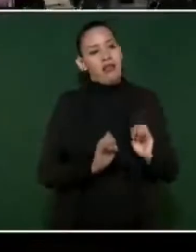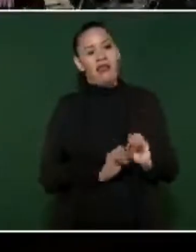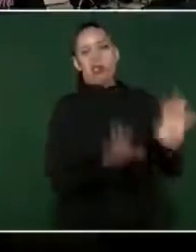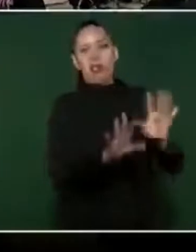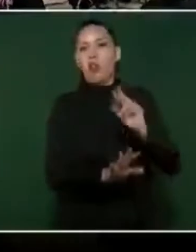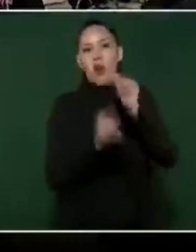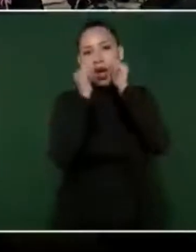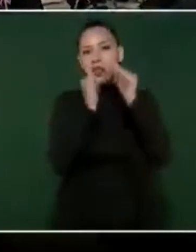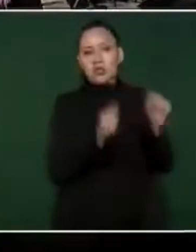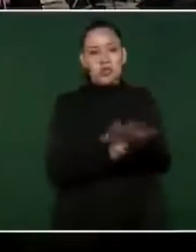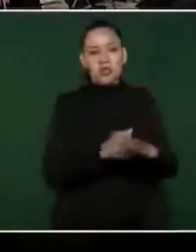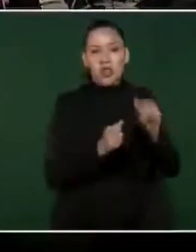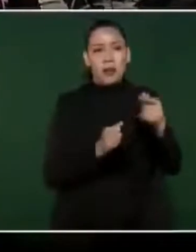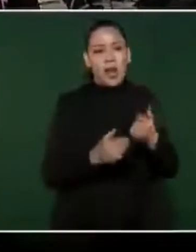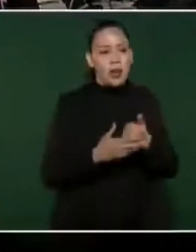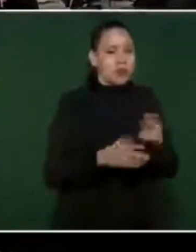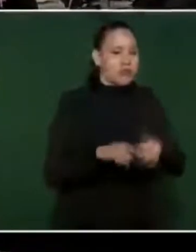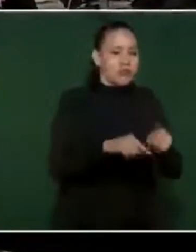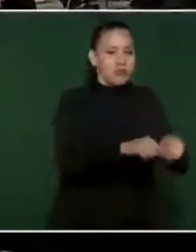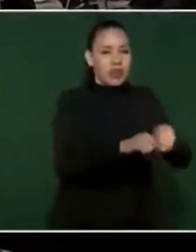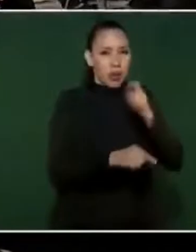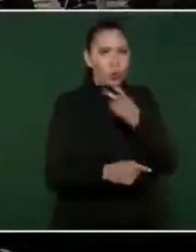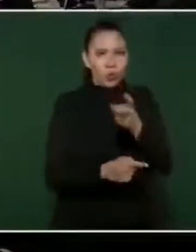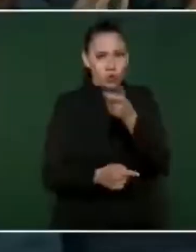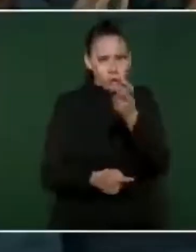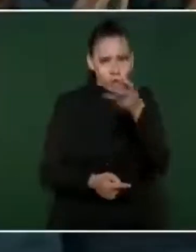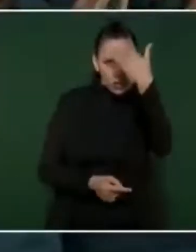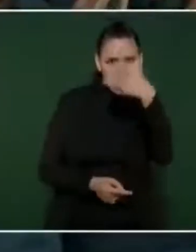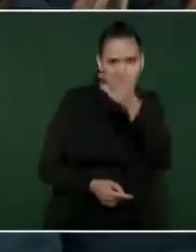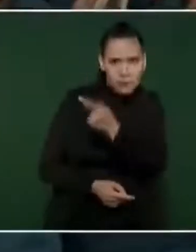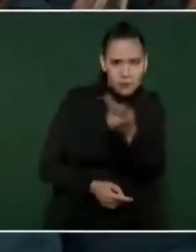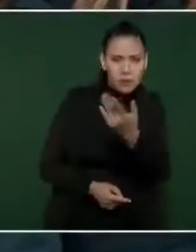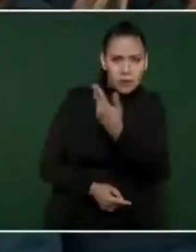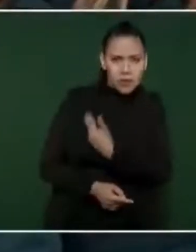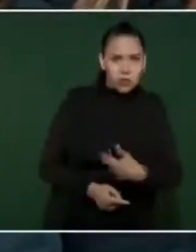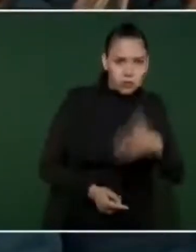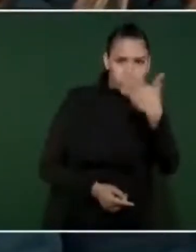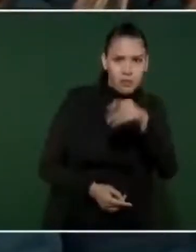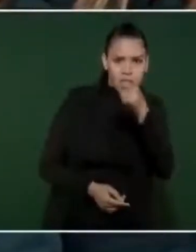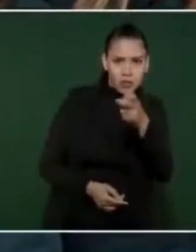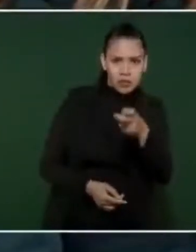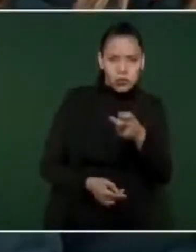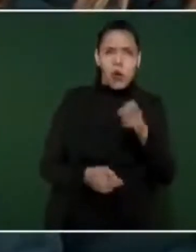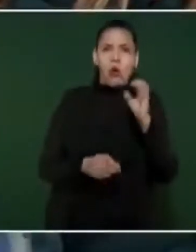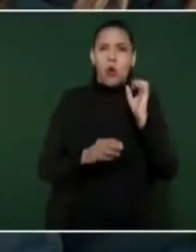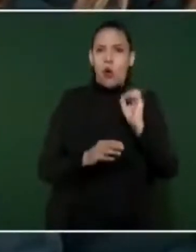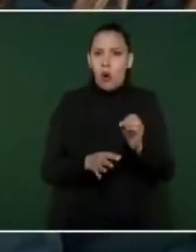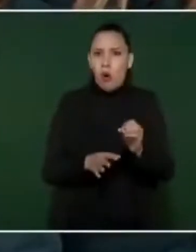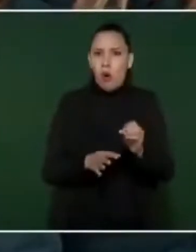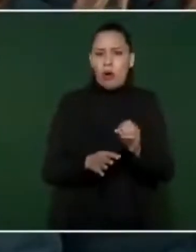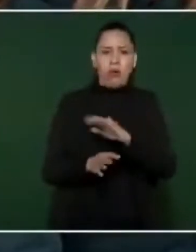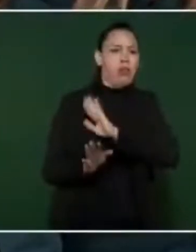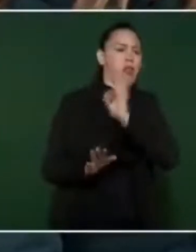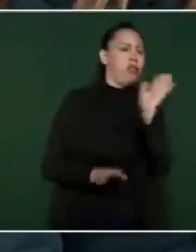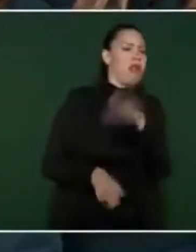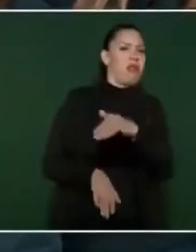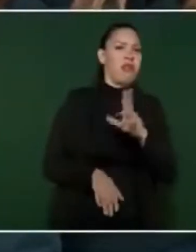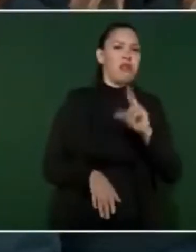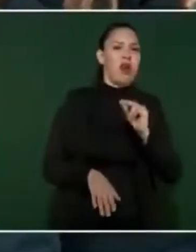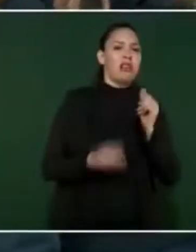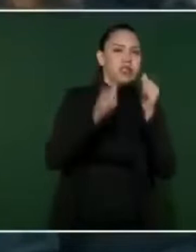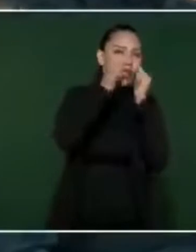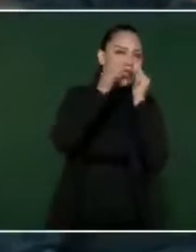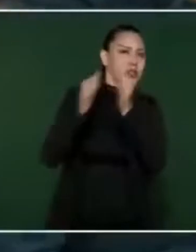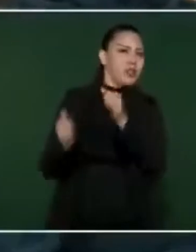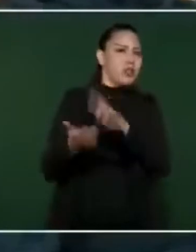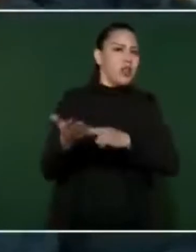lo ha atendido. ¿Usted está enterado de esto o nos lleva a pensar también, aparte, de que quizás hay desdén del gobierno federal hacia la zona fronteriza de